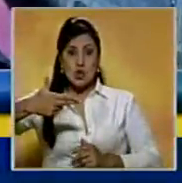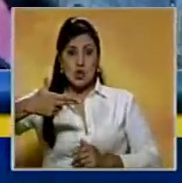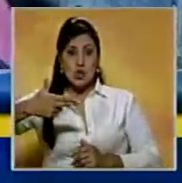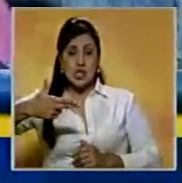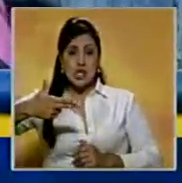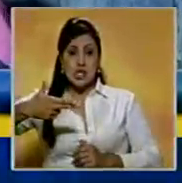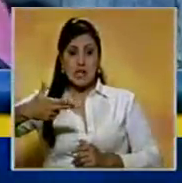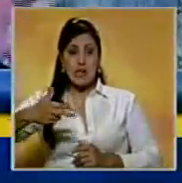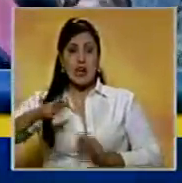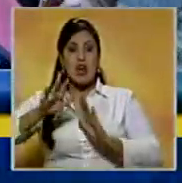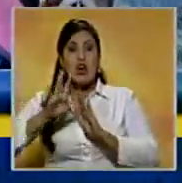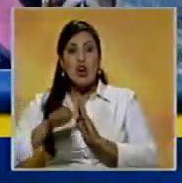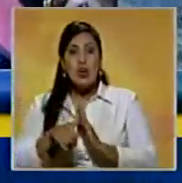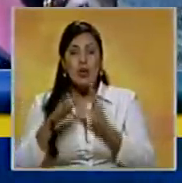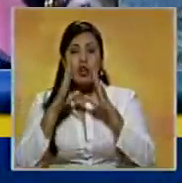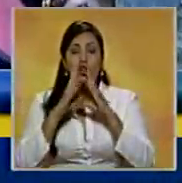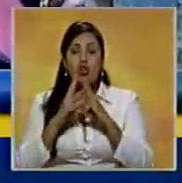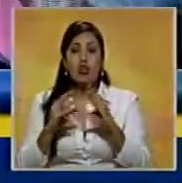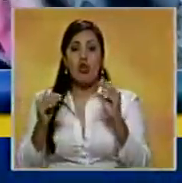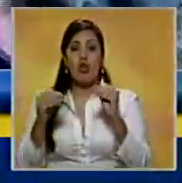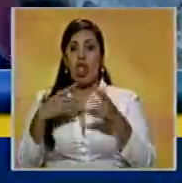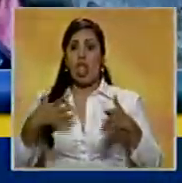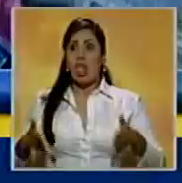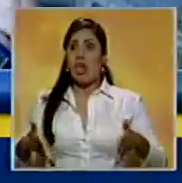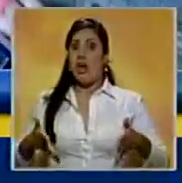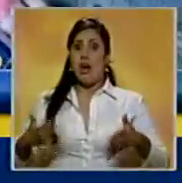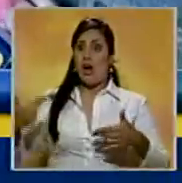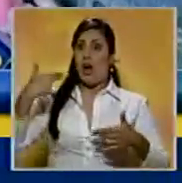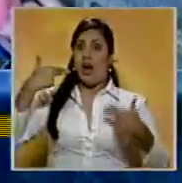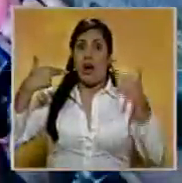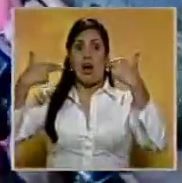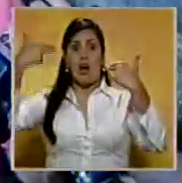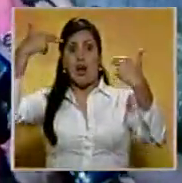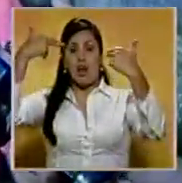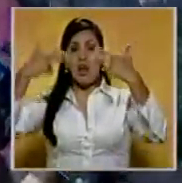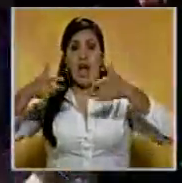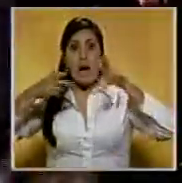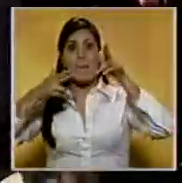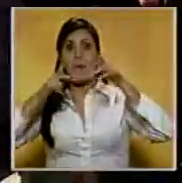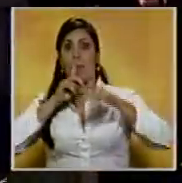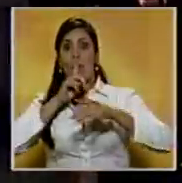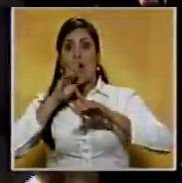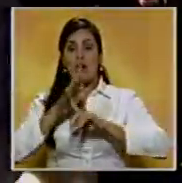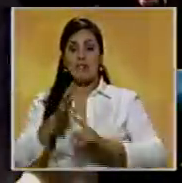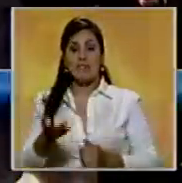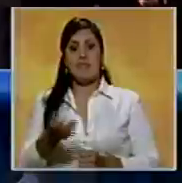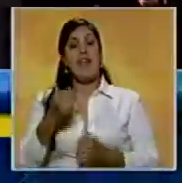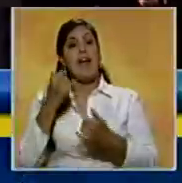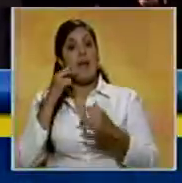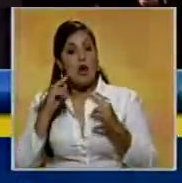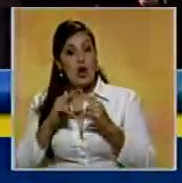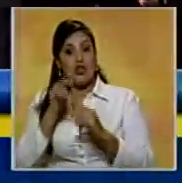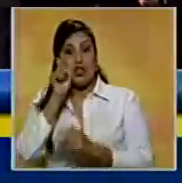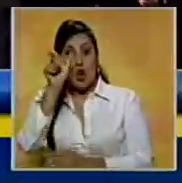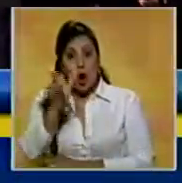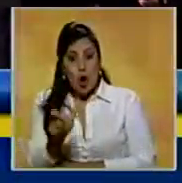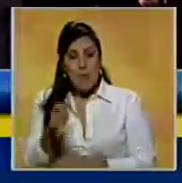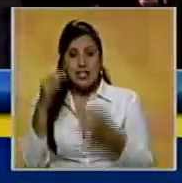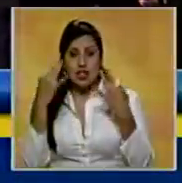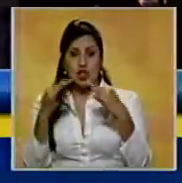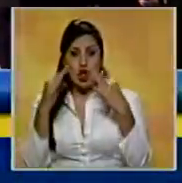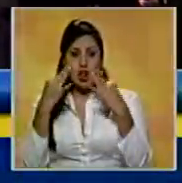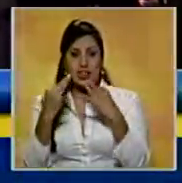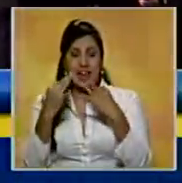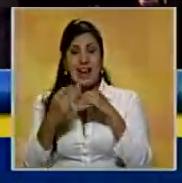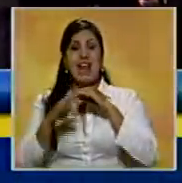largas se llevaron todo y no podíamos hacer nada porque nos apuntaban a los apartamentos se pudo conocer que Eduardo flores era soltero y